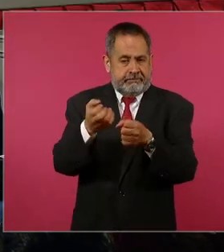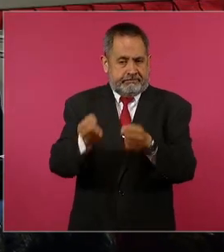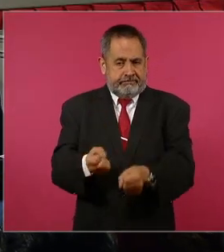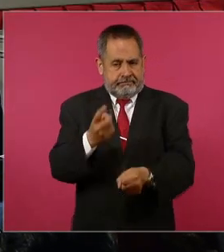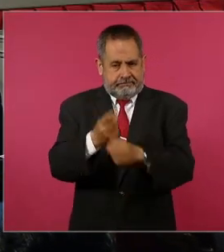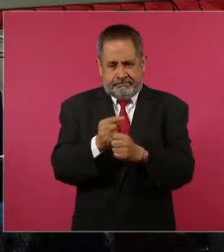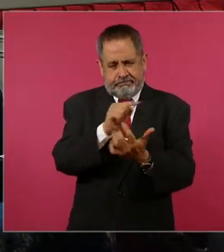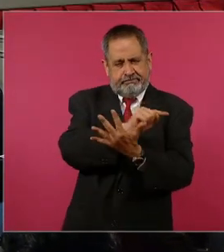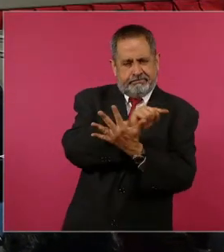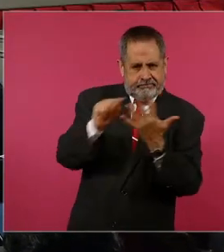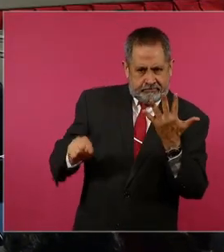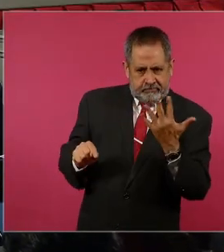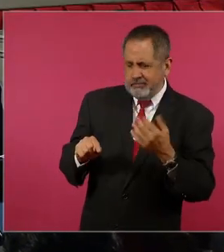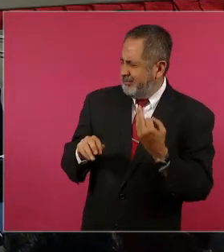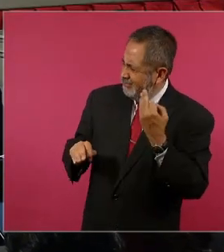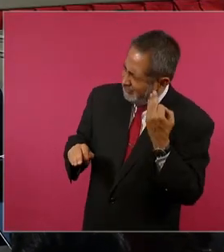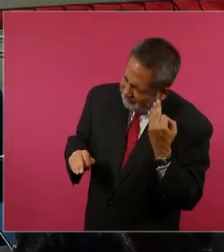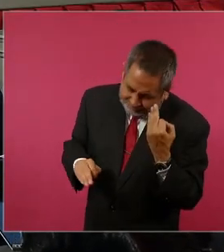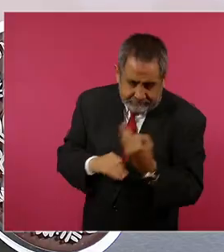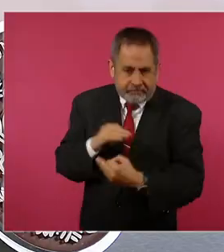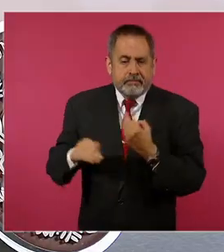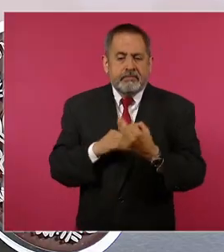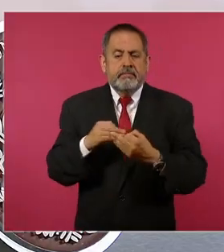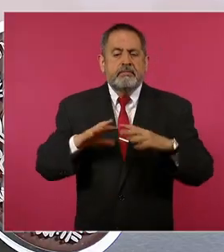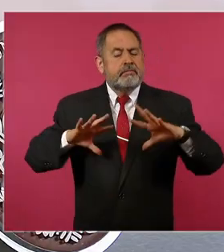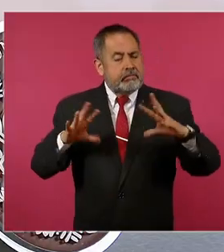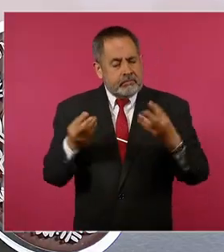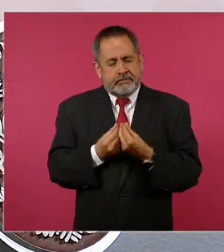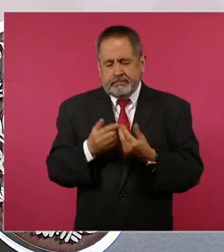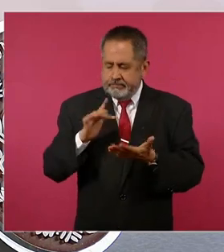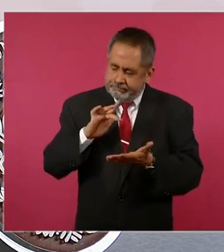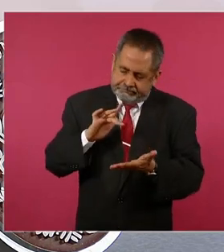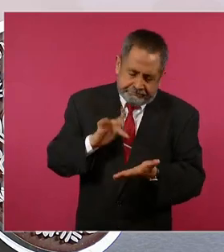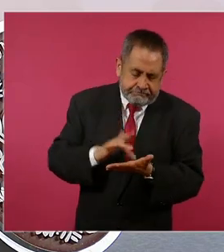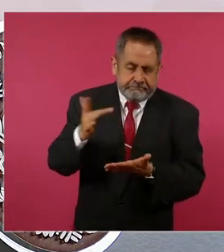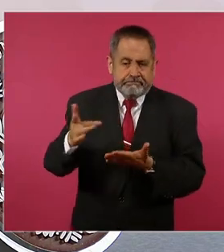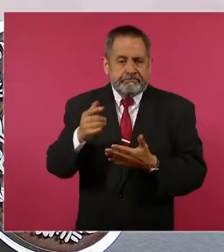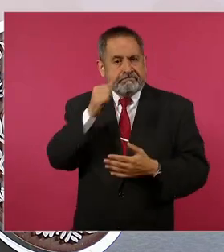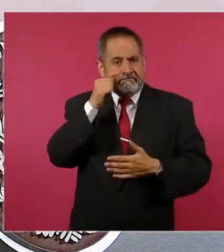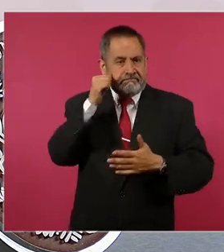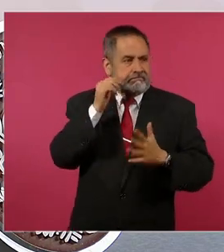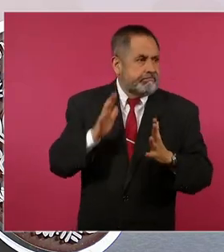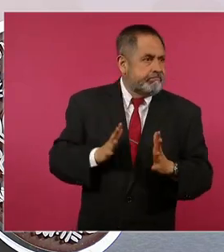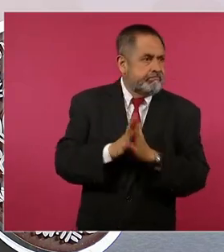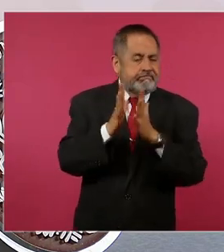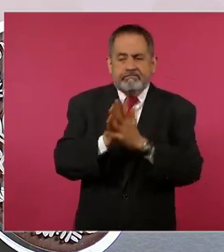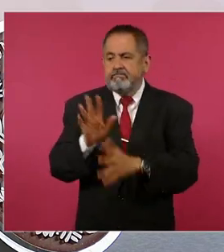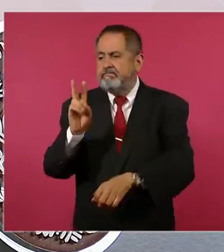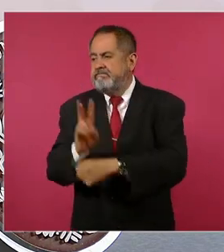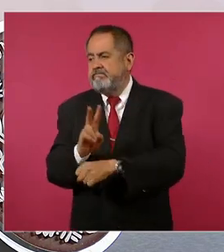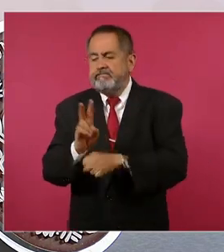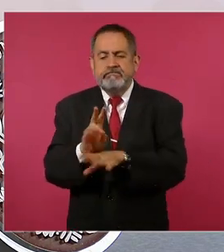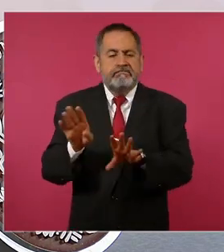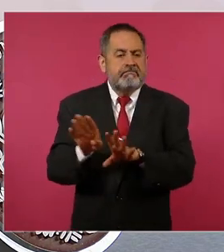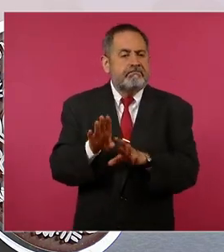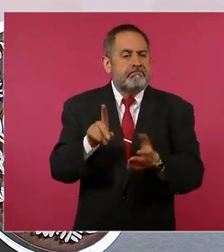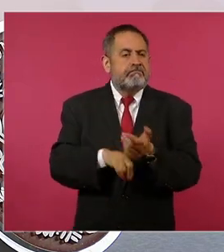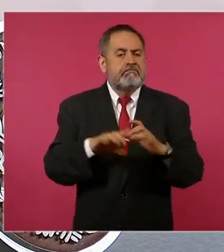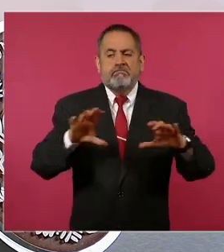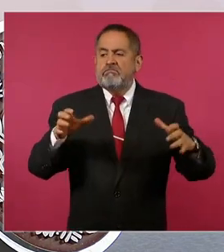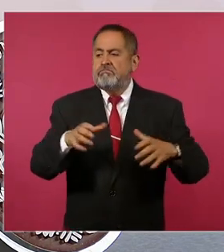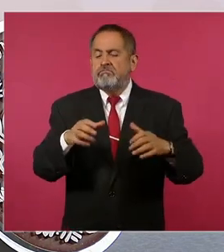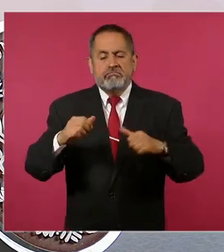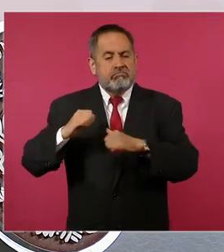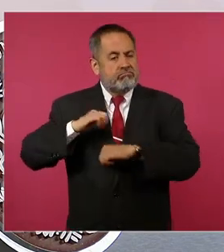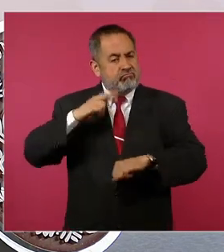Seguridad y a todos los que participaron en la protección y el